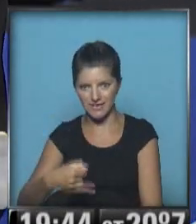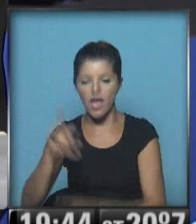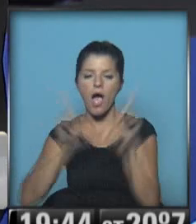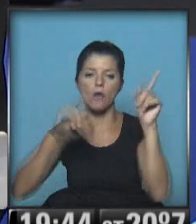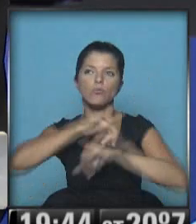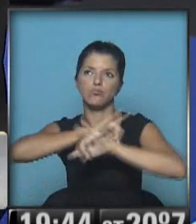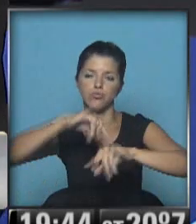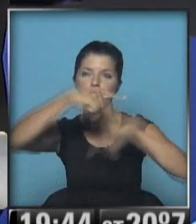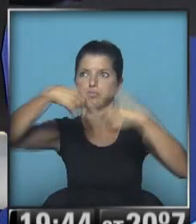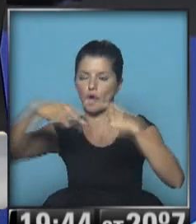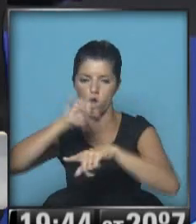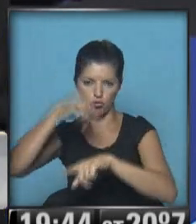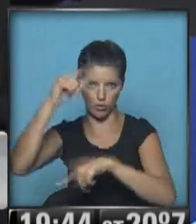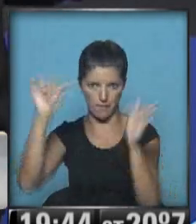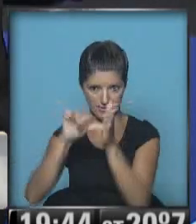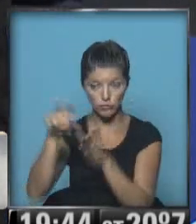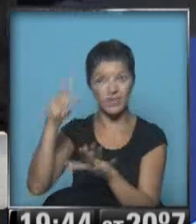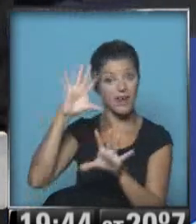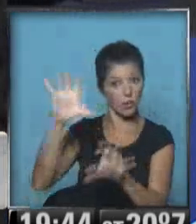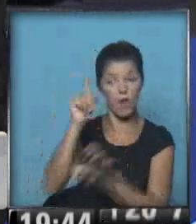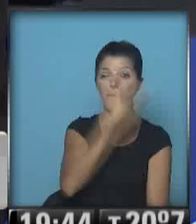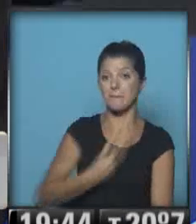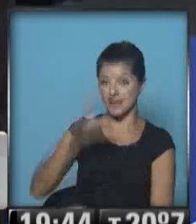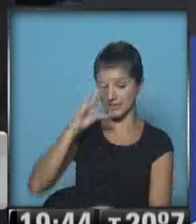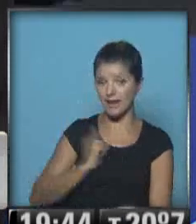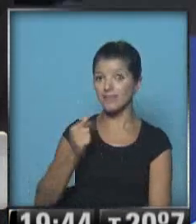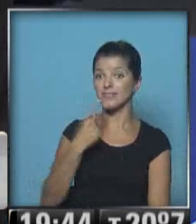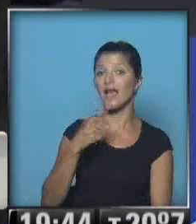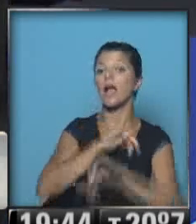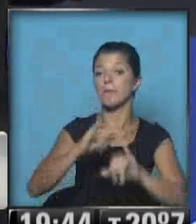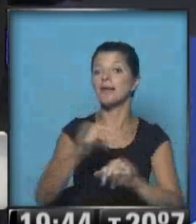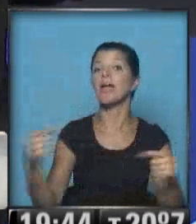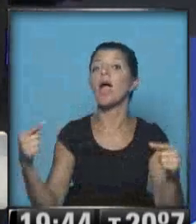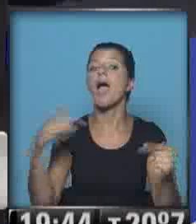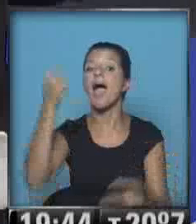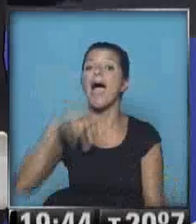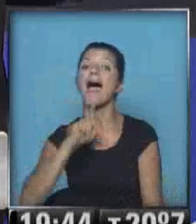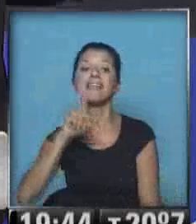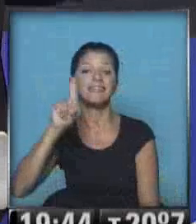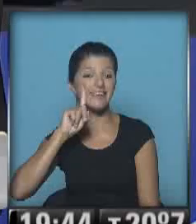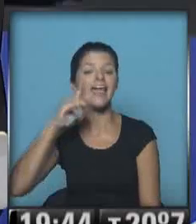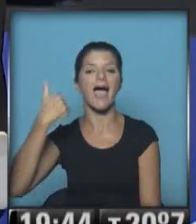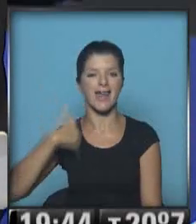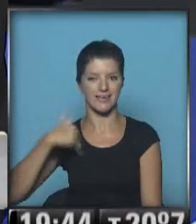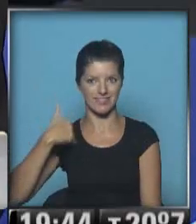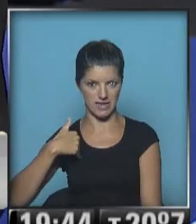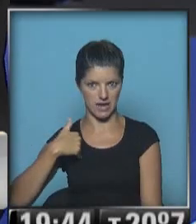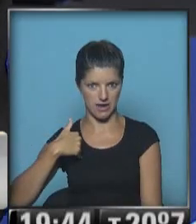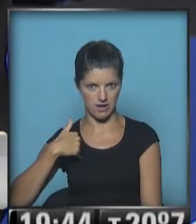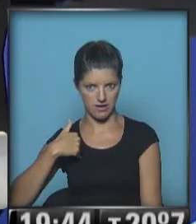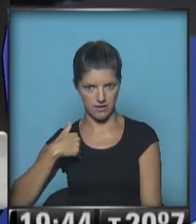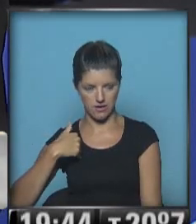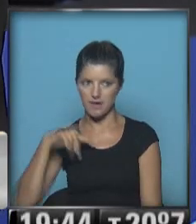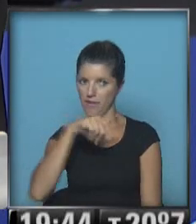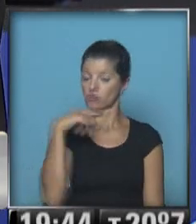difusión recordemos que los militares hablaban de la campaña antiargentina claro esto para ellos Será muy